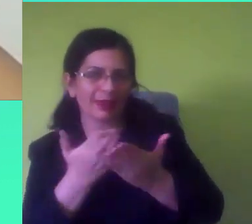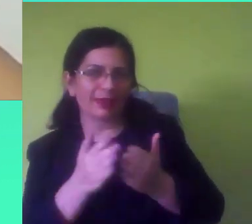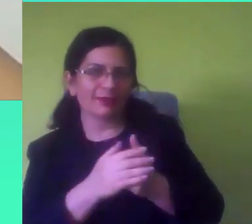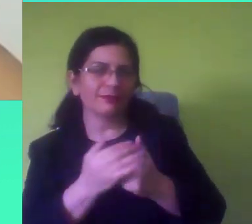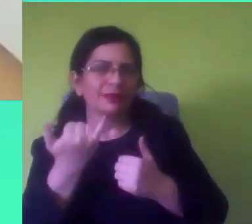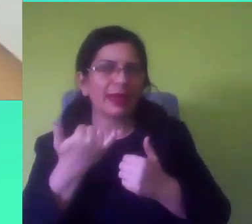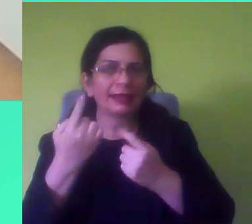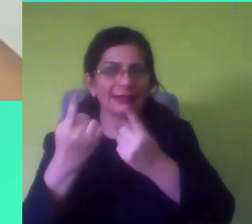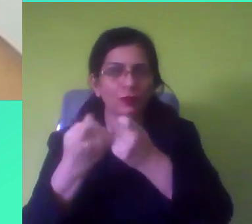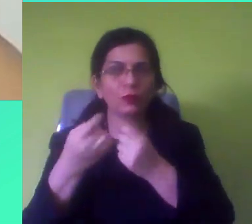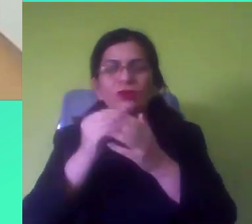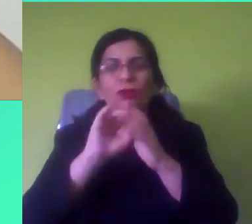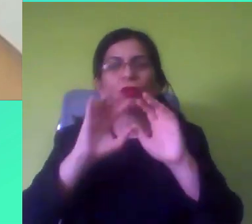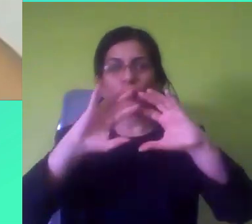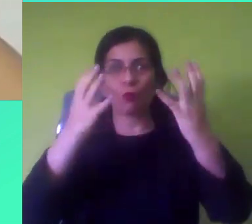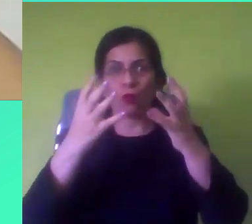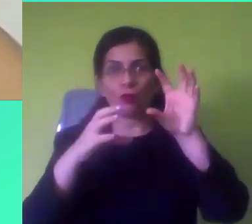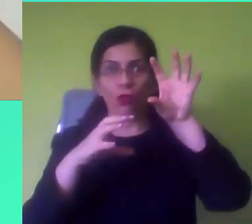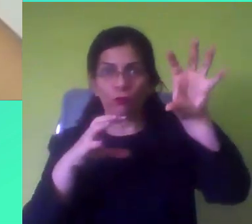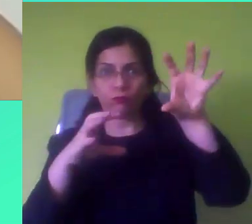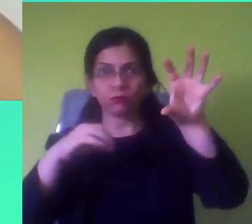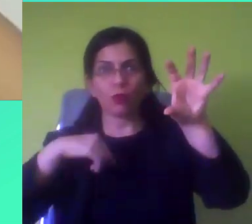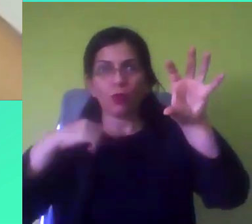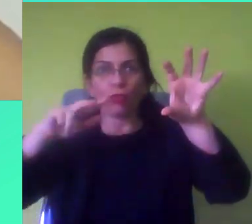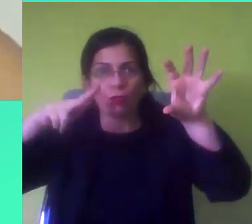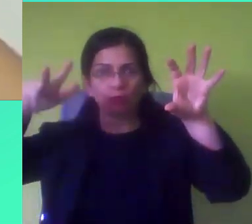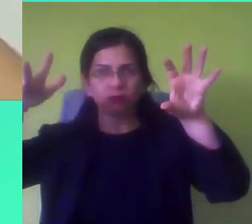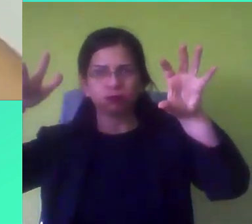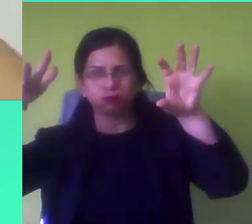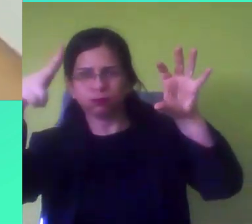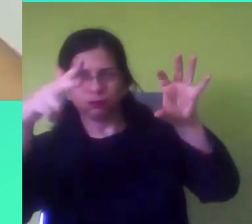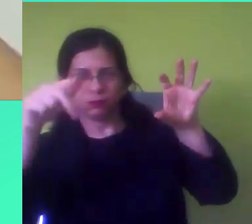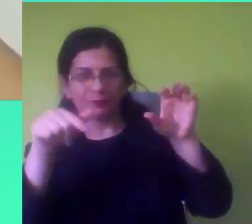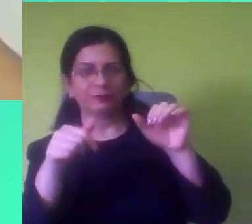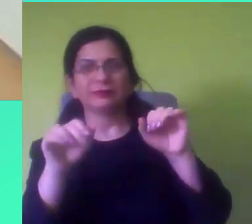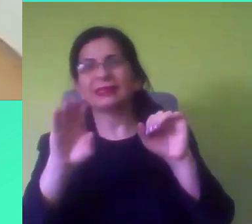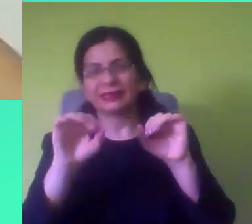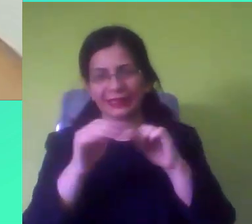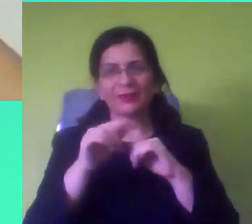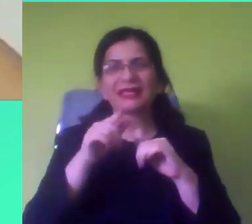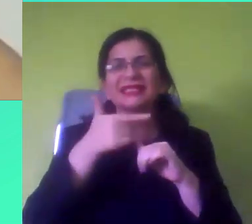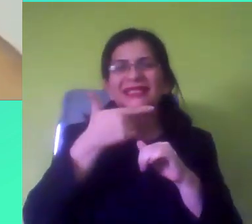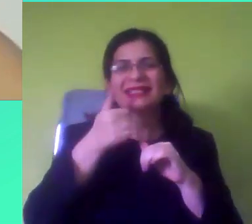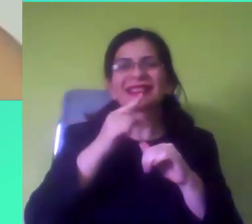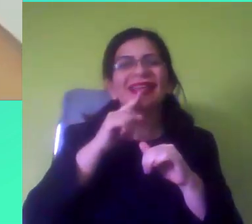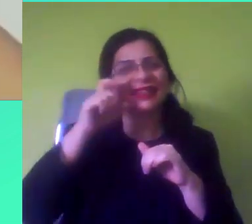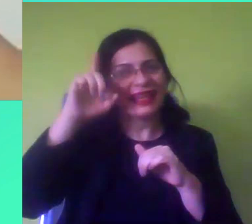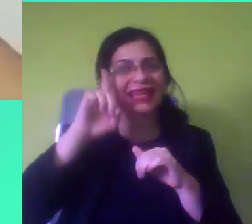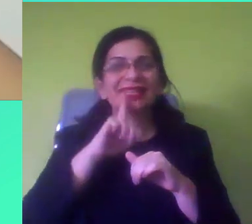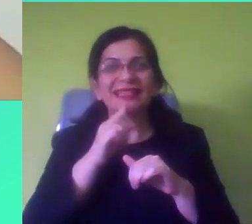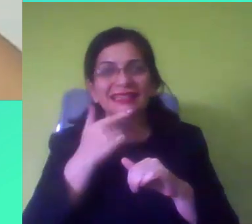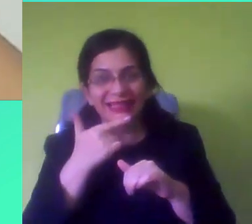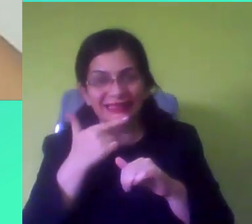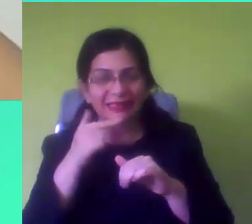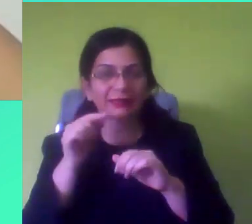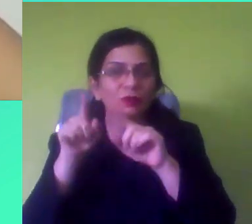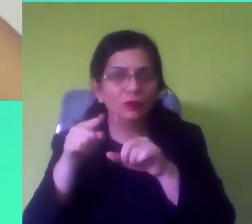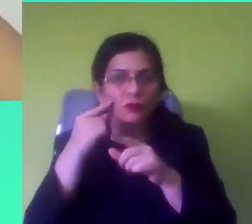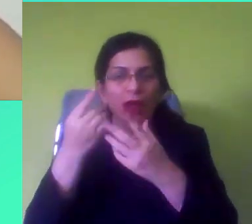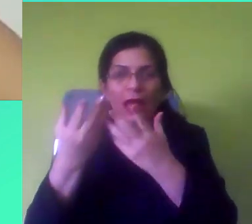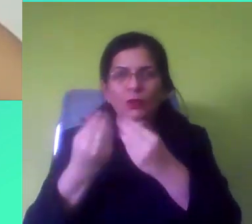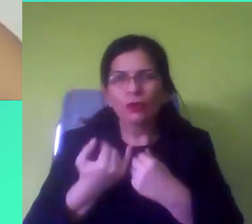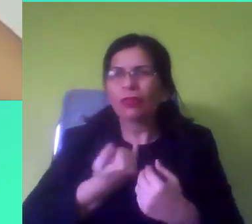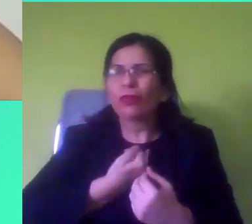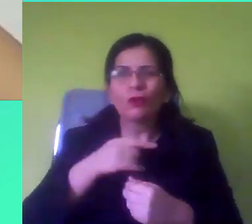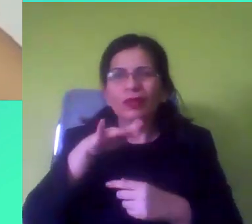son satélites de resolución espacial media para identificar glaciares descubiertos y manchones